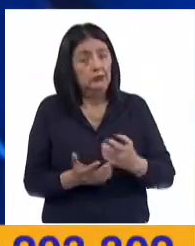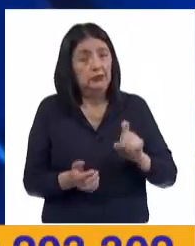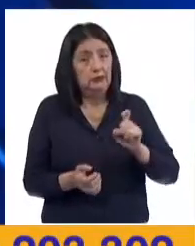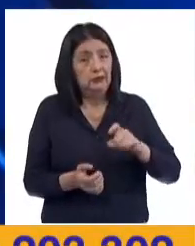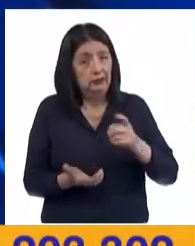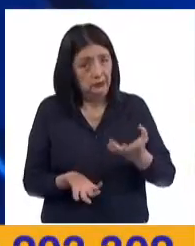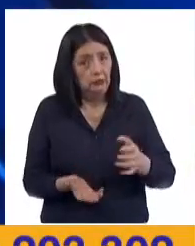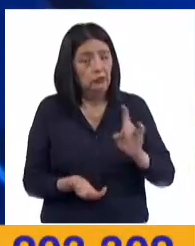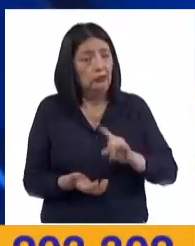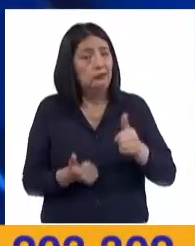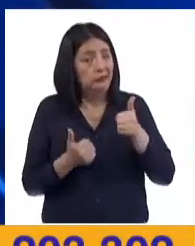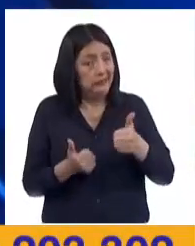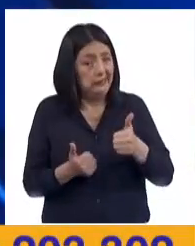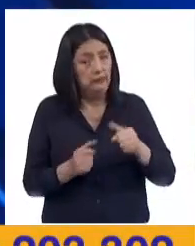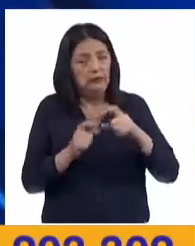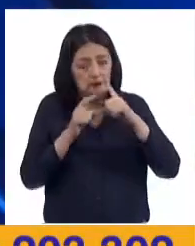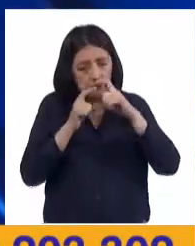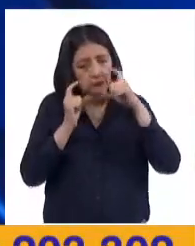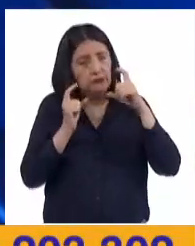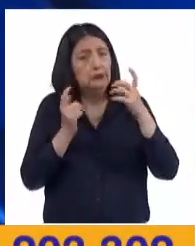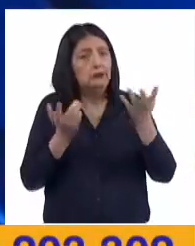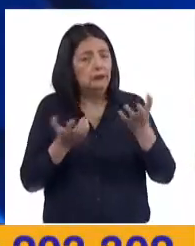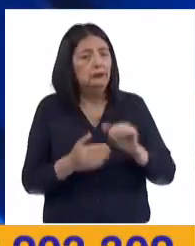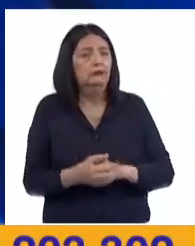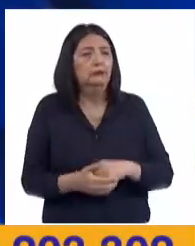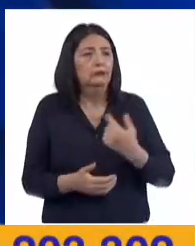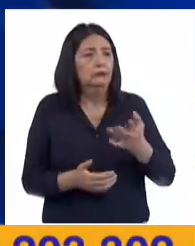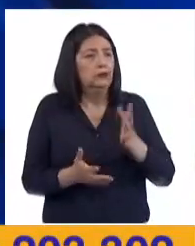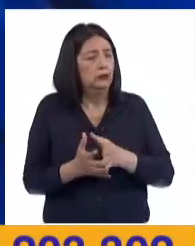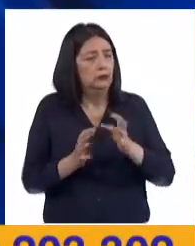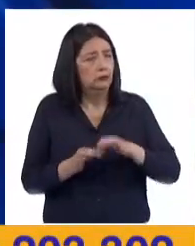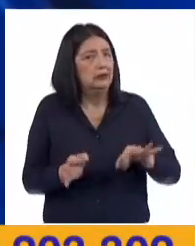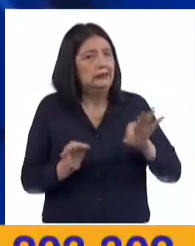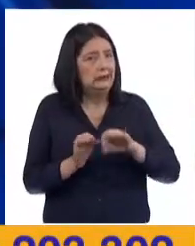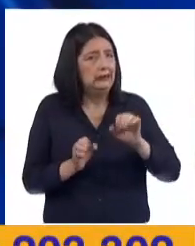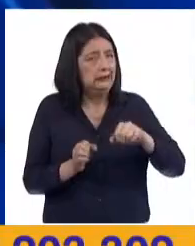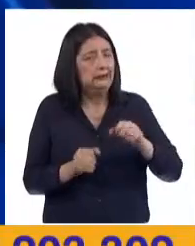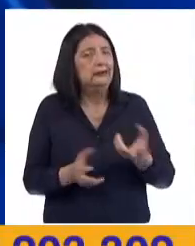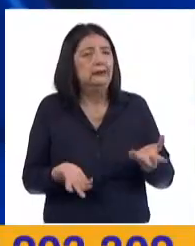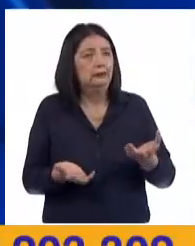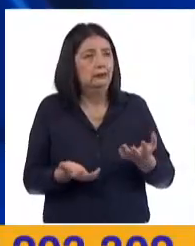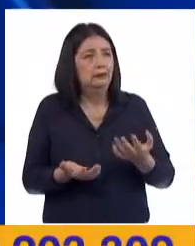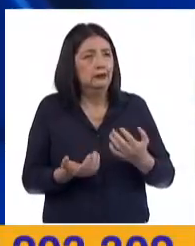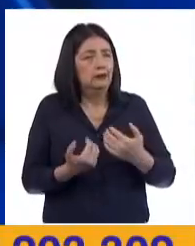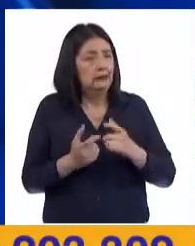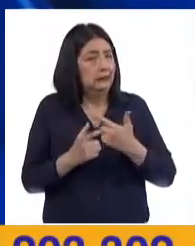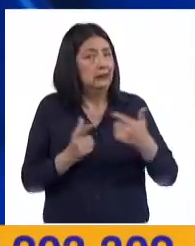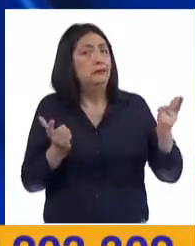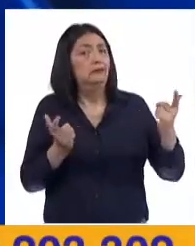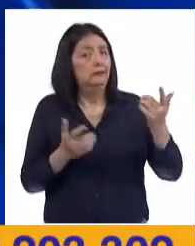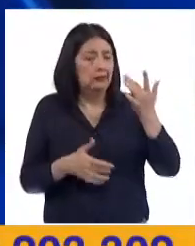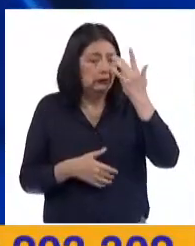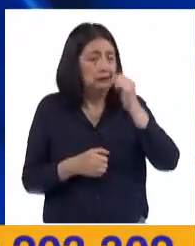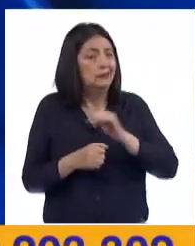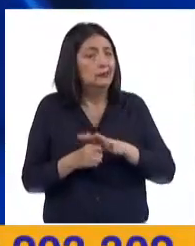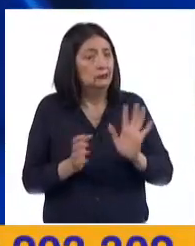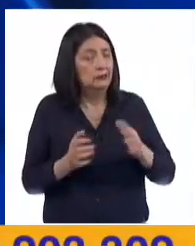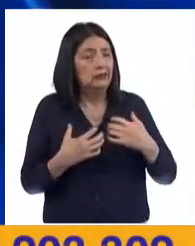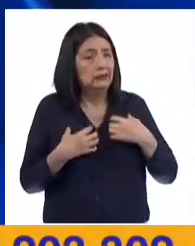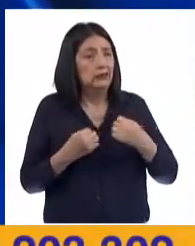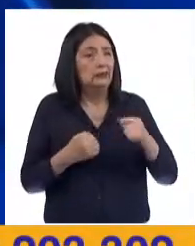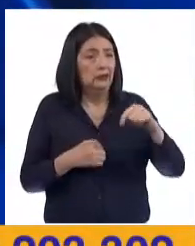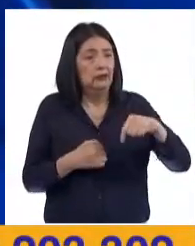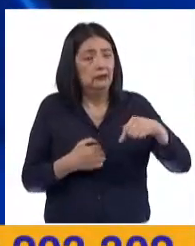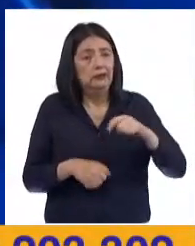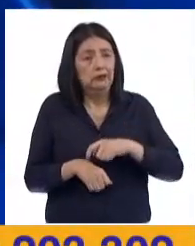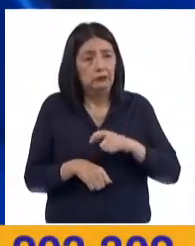usar correctamente la mascarilla y eso es fundamental para mantenernos libres de COVID, para mantenernos sanos en